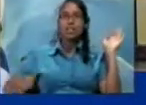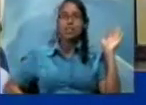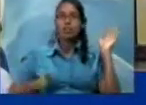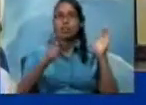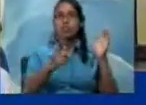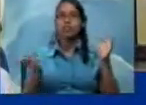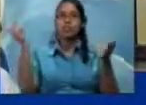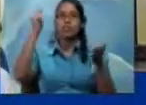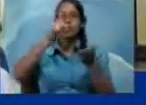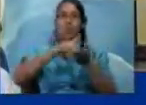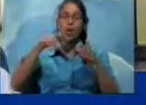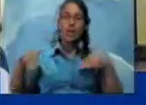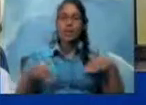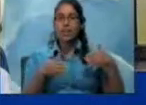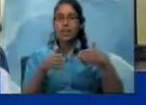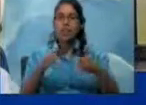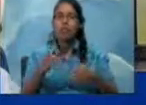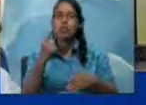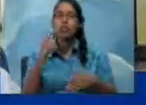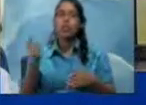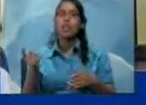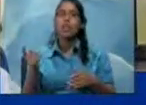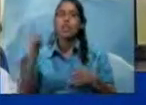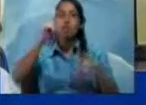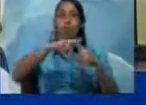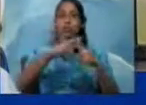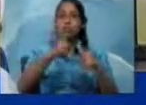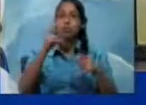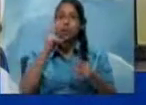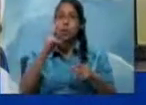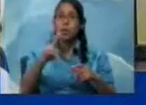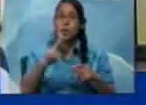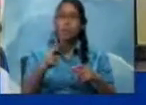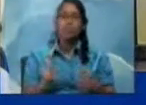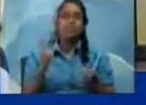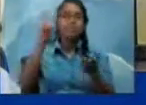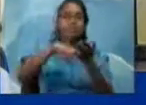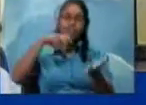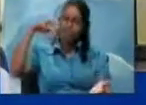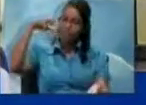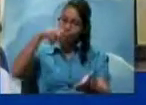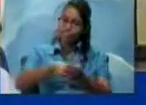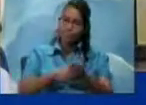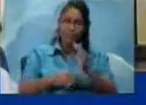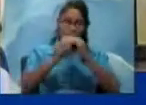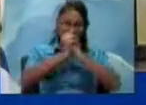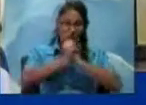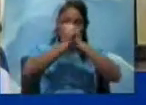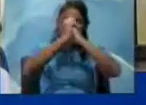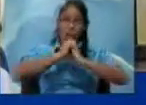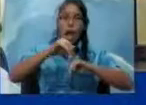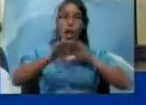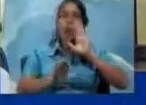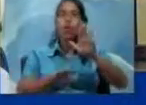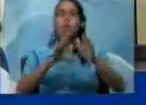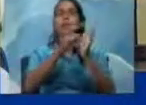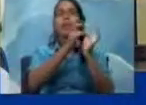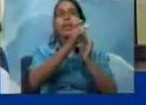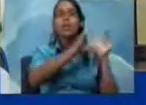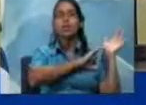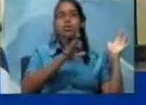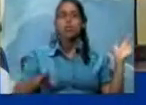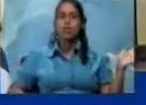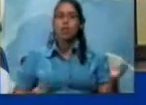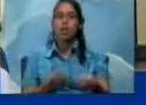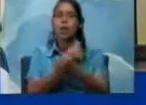apareció en el camino y ellas cuando le vieron se zumbaron a los pies del señor abrazaron los